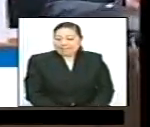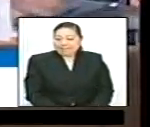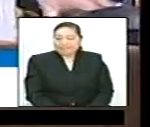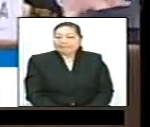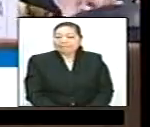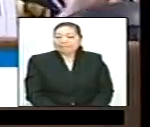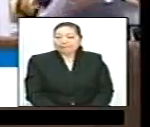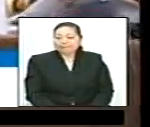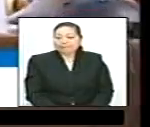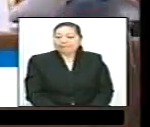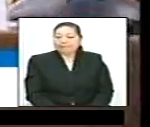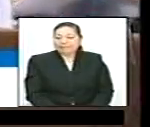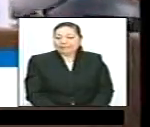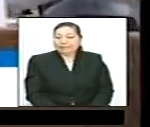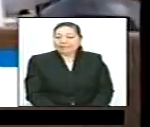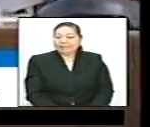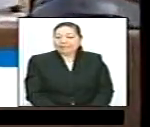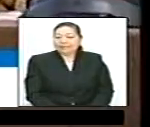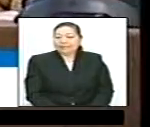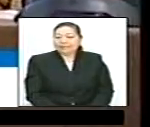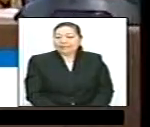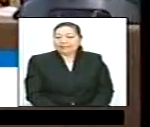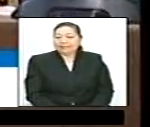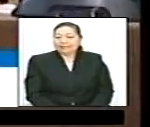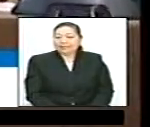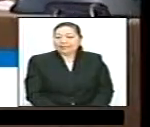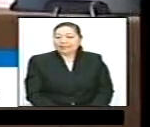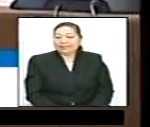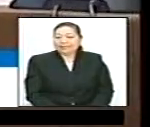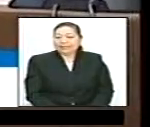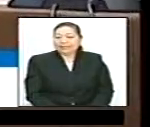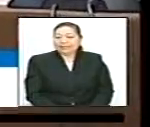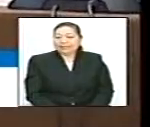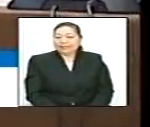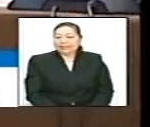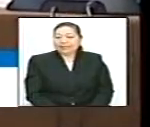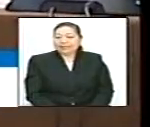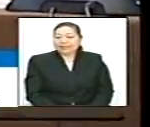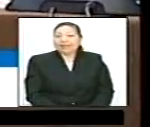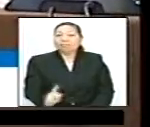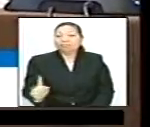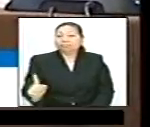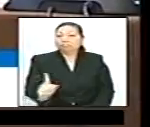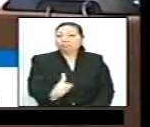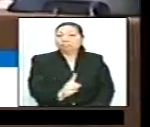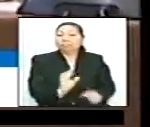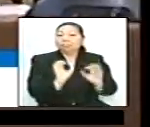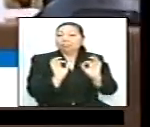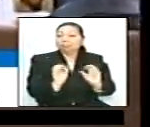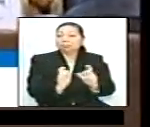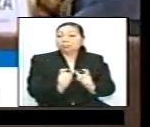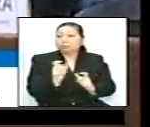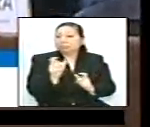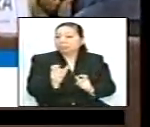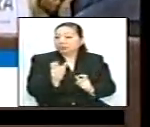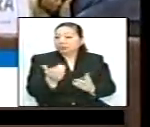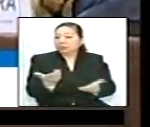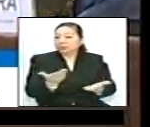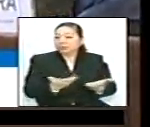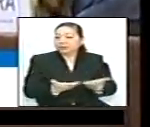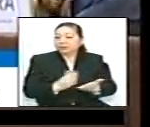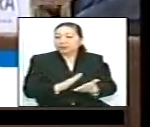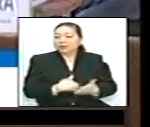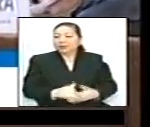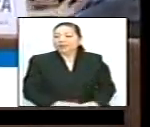sí, justamente se deja constancia que contamos con el quórum reglamentario para el desarrollo de la